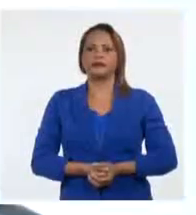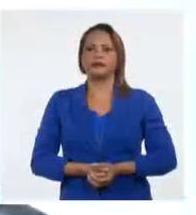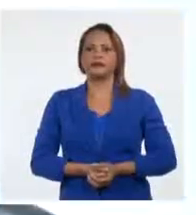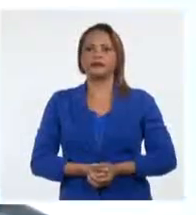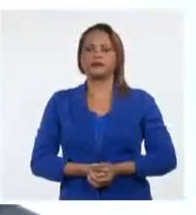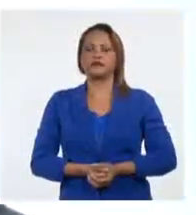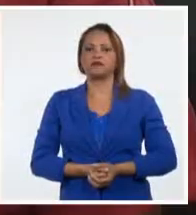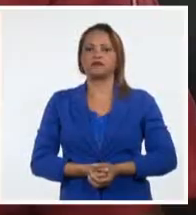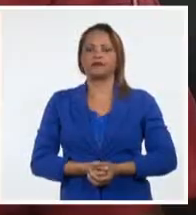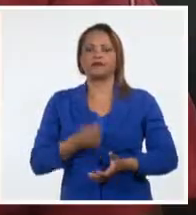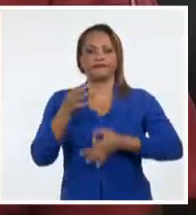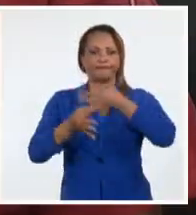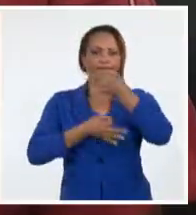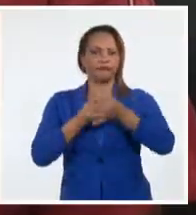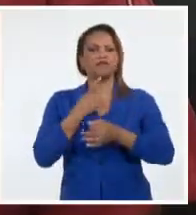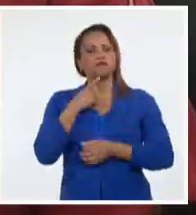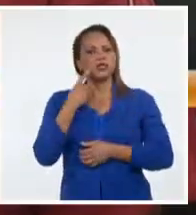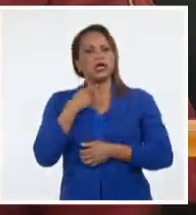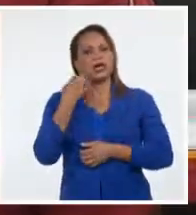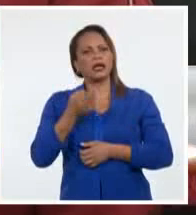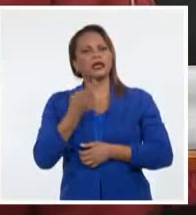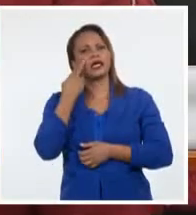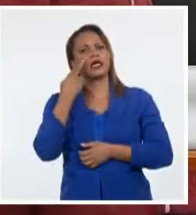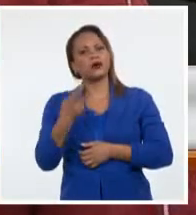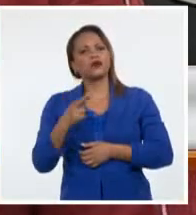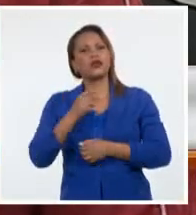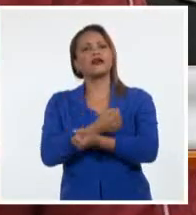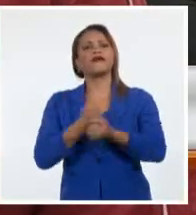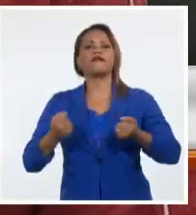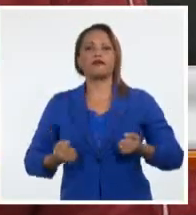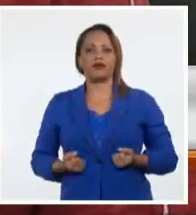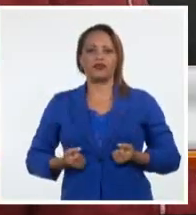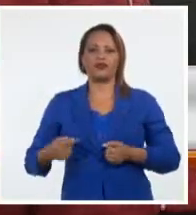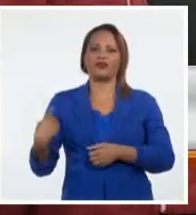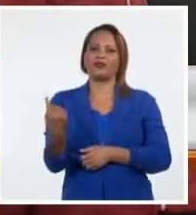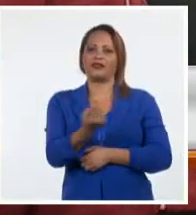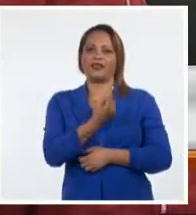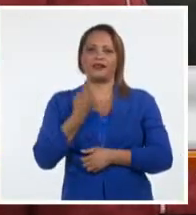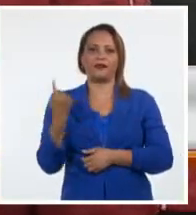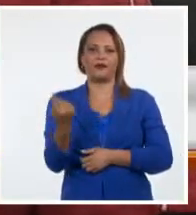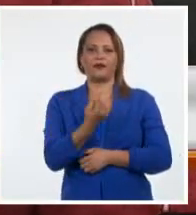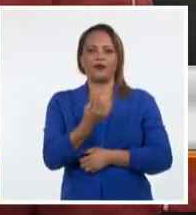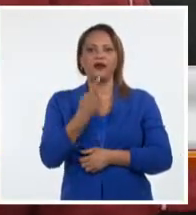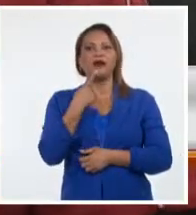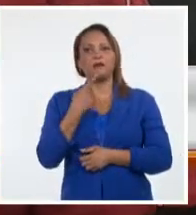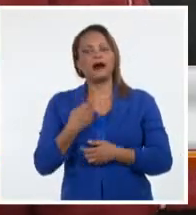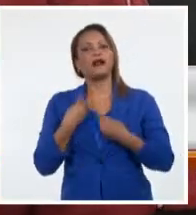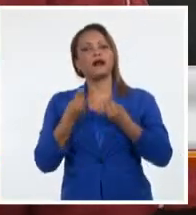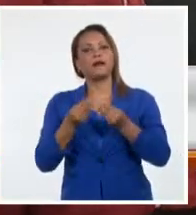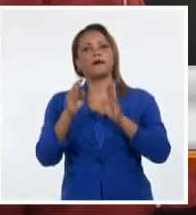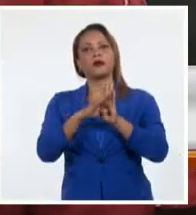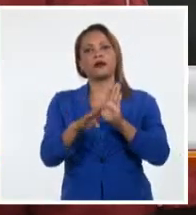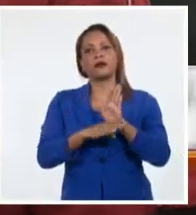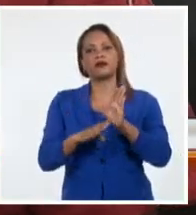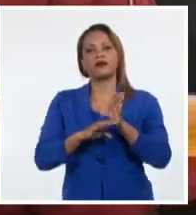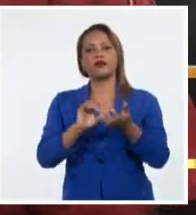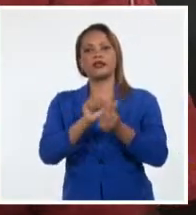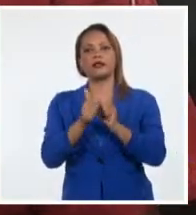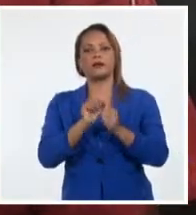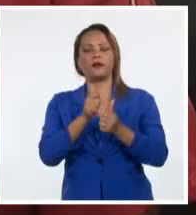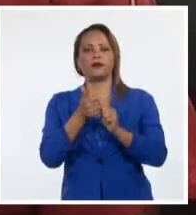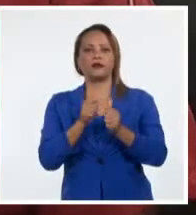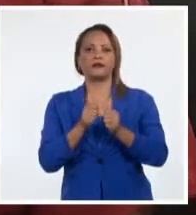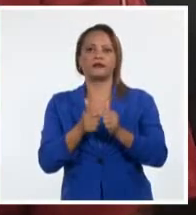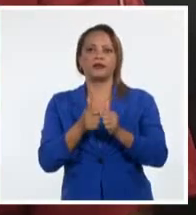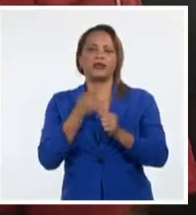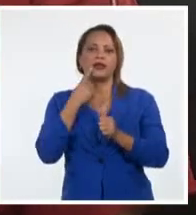Bueno, realmente hay que reconocer el esfuerzo extraordinario que se hizo para materializar la programación deportiva escolar en el año 2022. Un